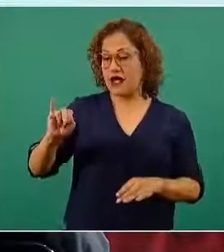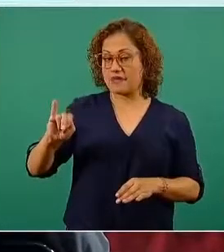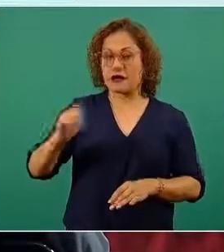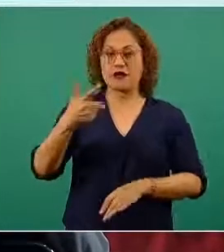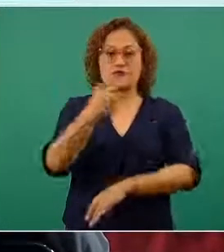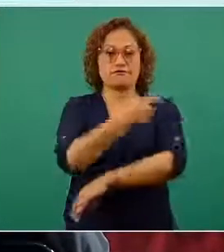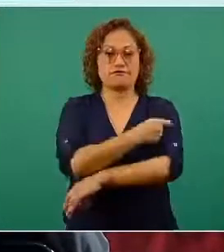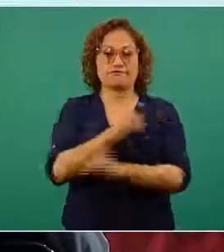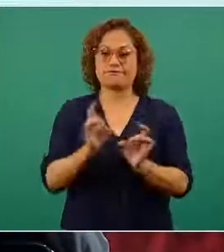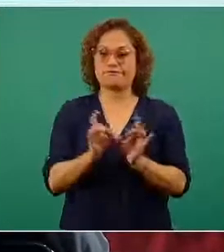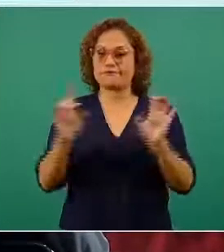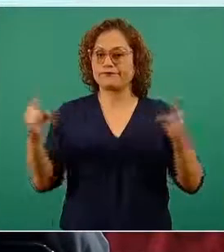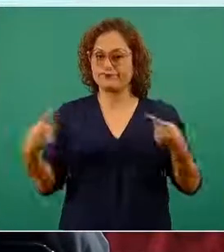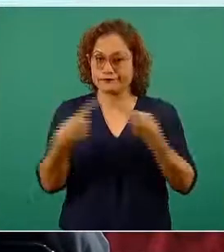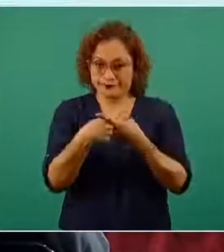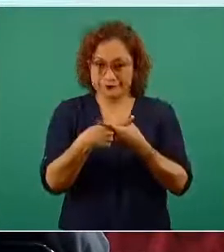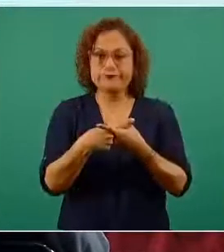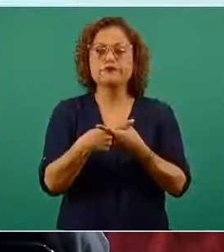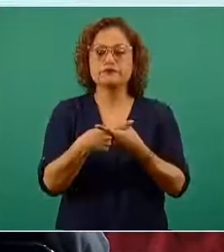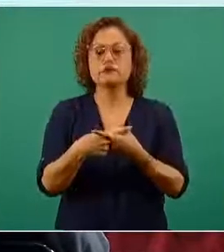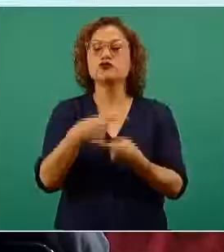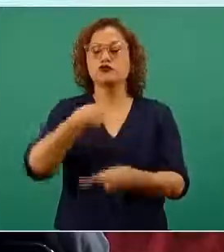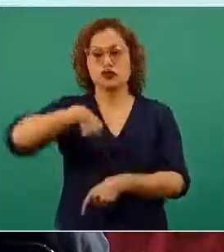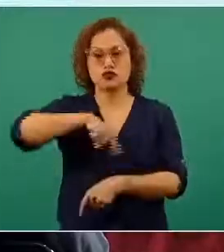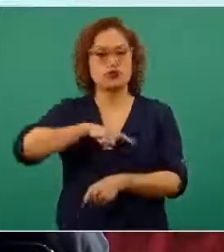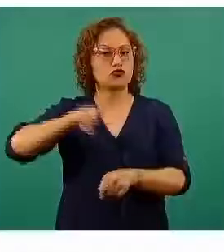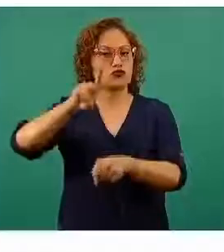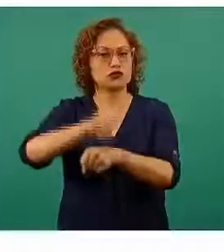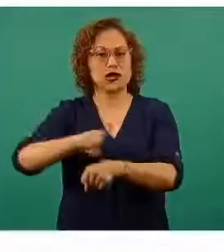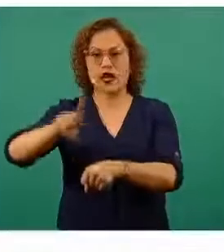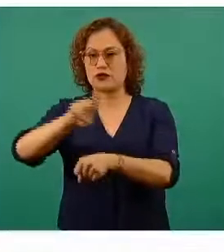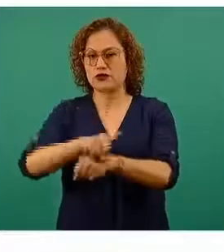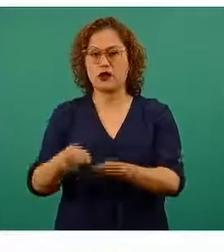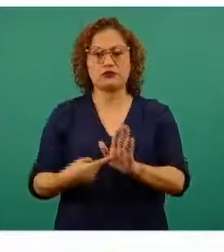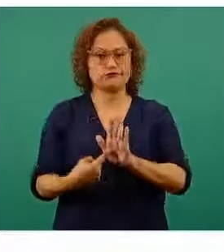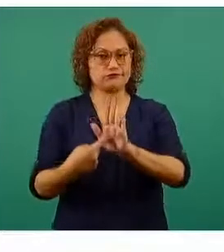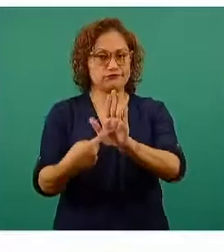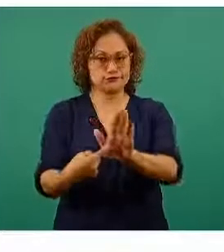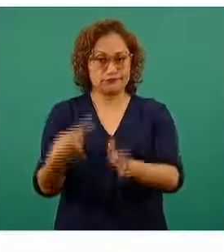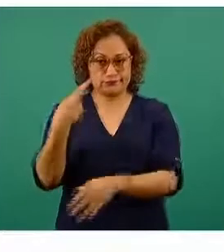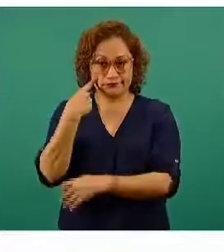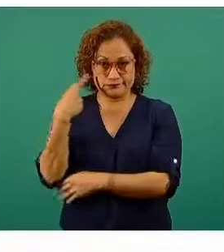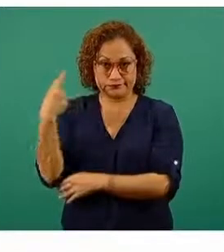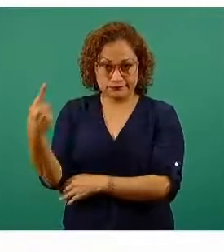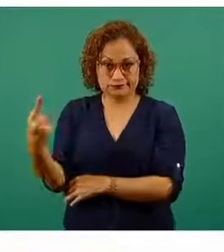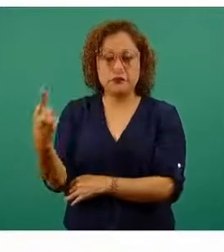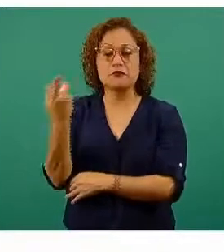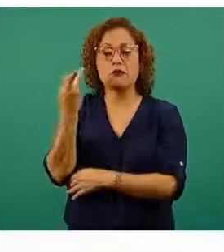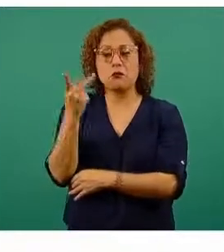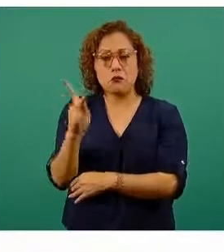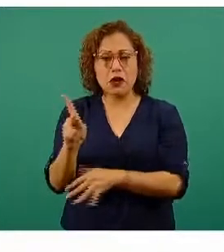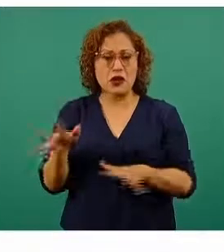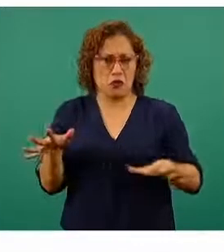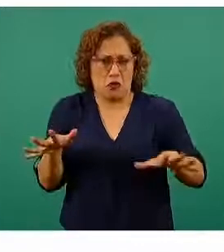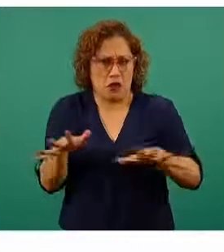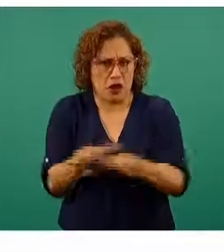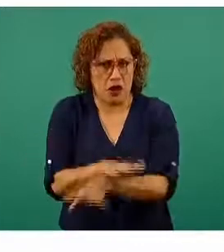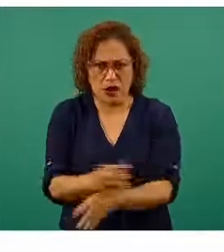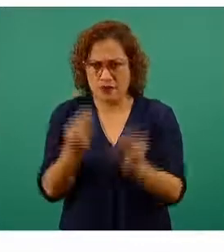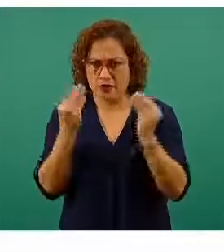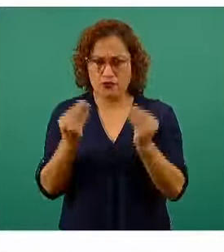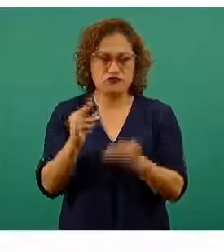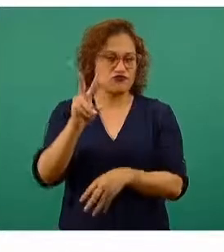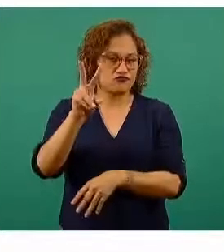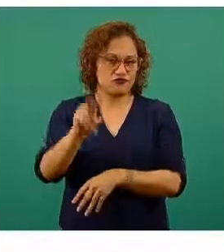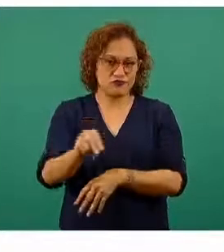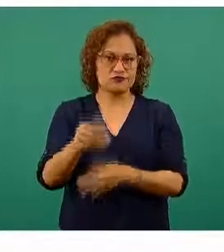vacunación e inmunización, los seguimos presentando todos los días, a pesar de que no hay un cambio significativo, y esto es muy